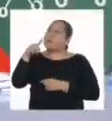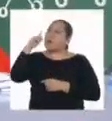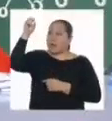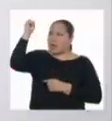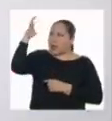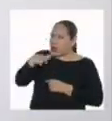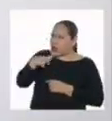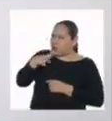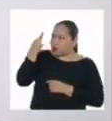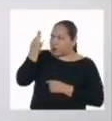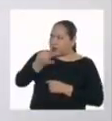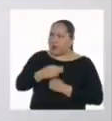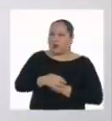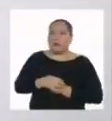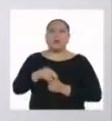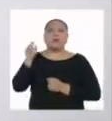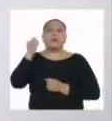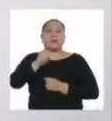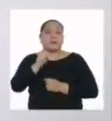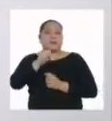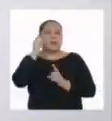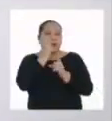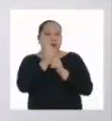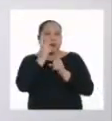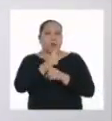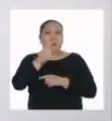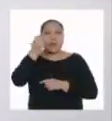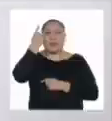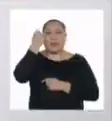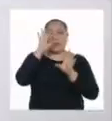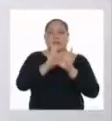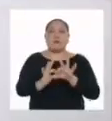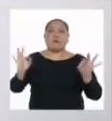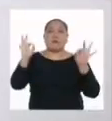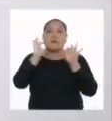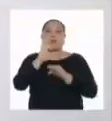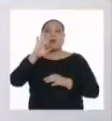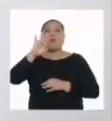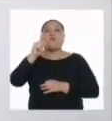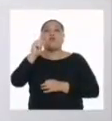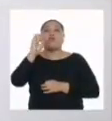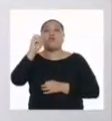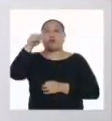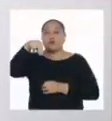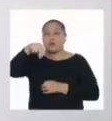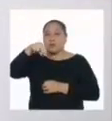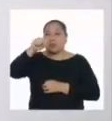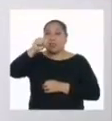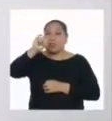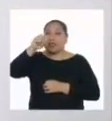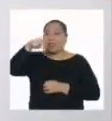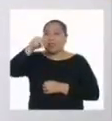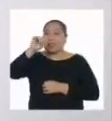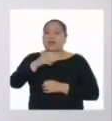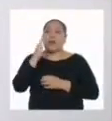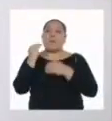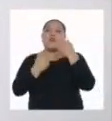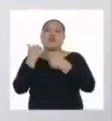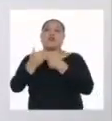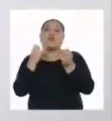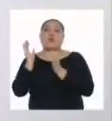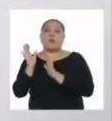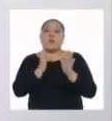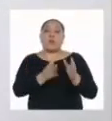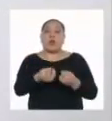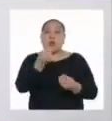la luz, profesora? Correcto. Y para comprender la importancia de la fotosíntesis como proceso en la